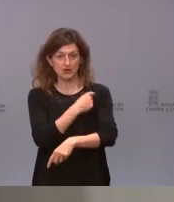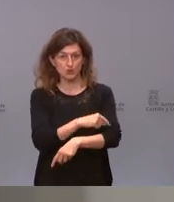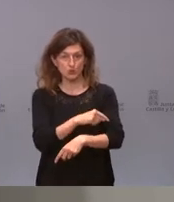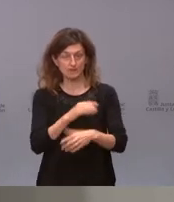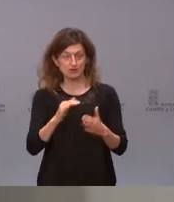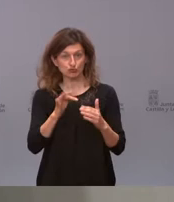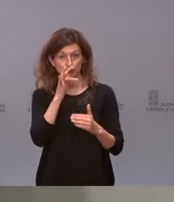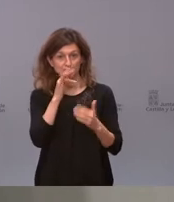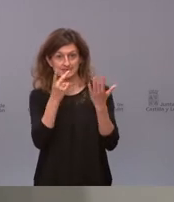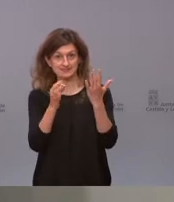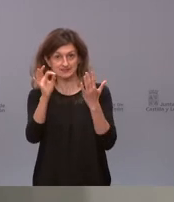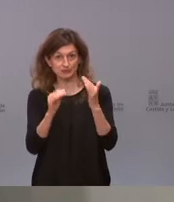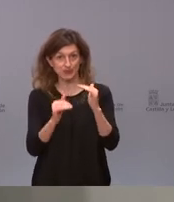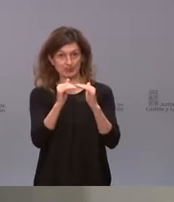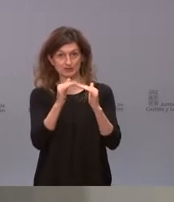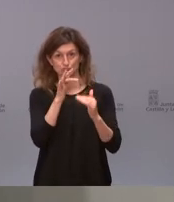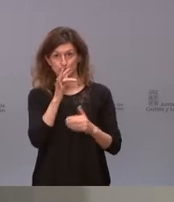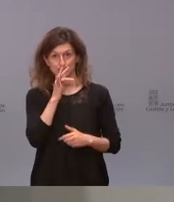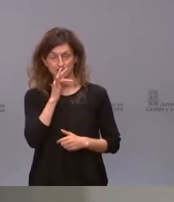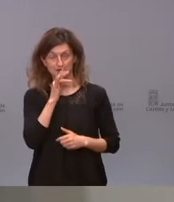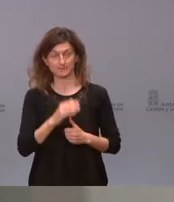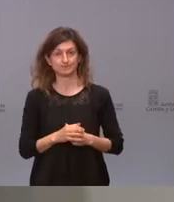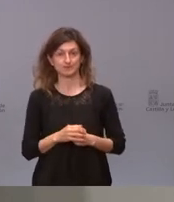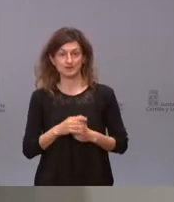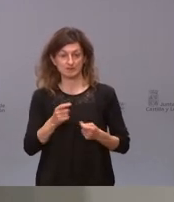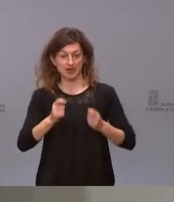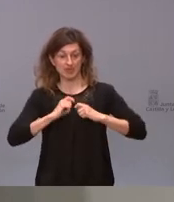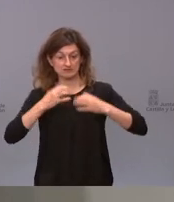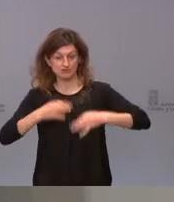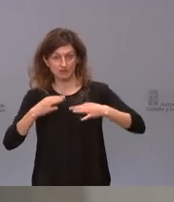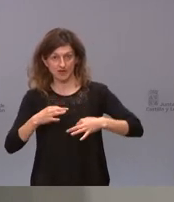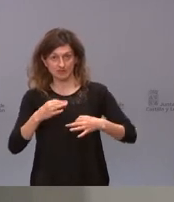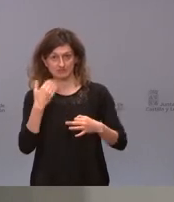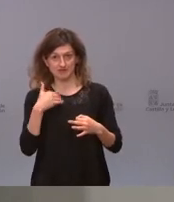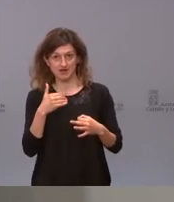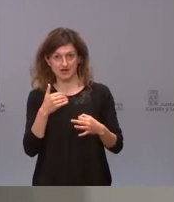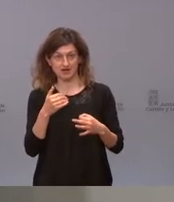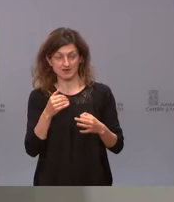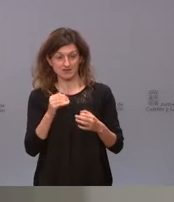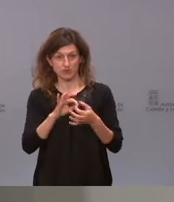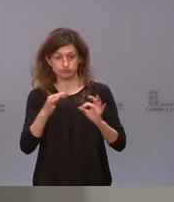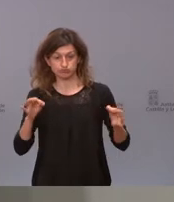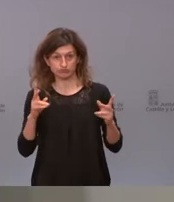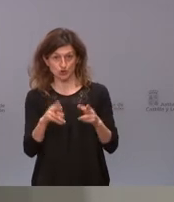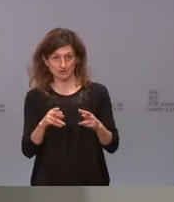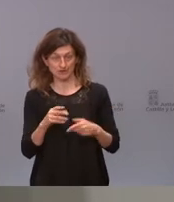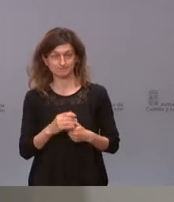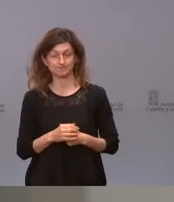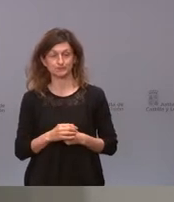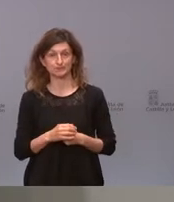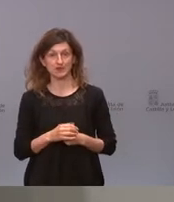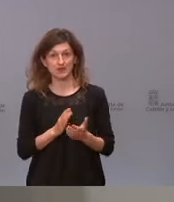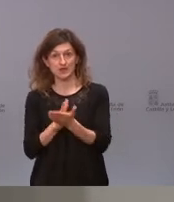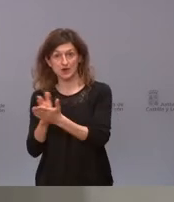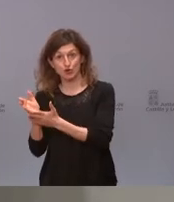hemos llegado a ese 70% de vacunación poblacional que nos garantiza el cortar las cadenas de transmisión y por otra